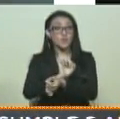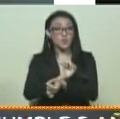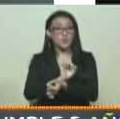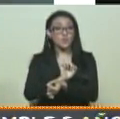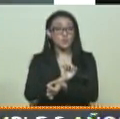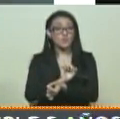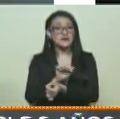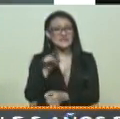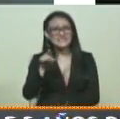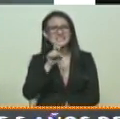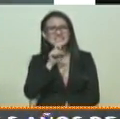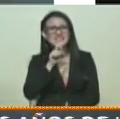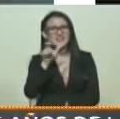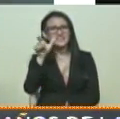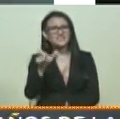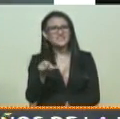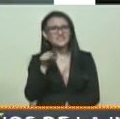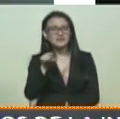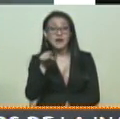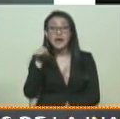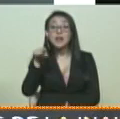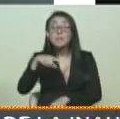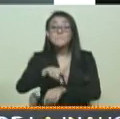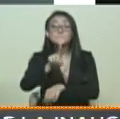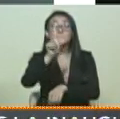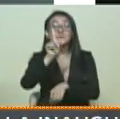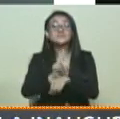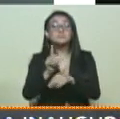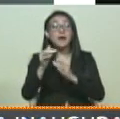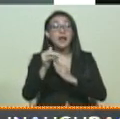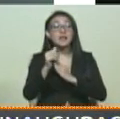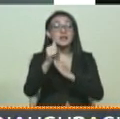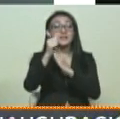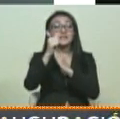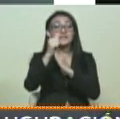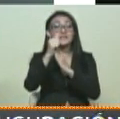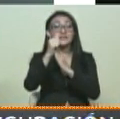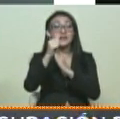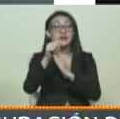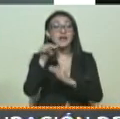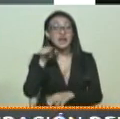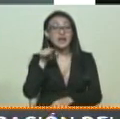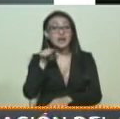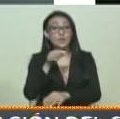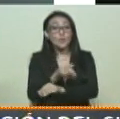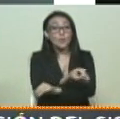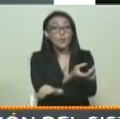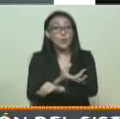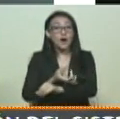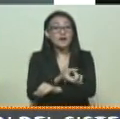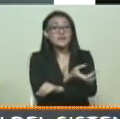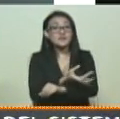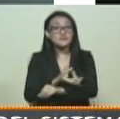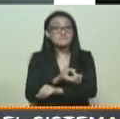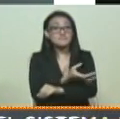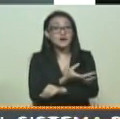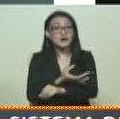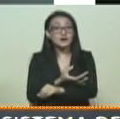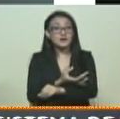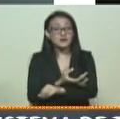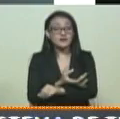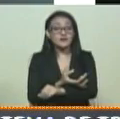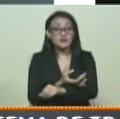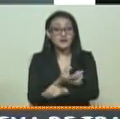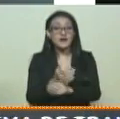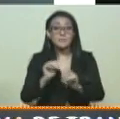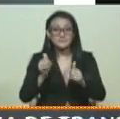era uno de los principales líderes de las guarimbas suscitadas a partir del